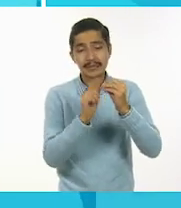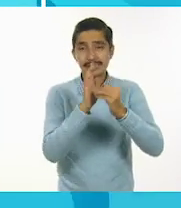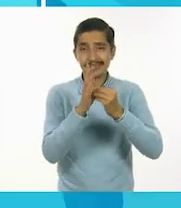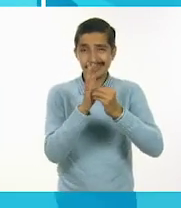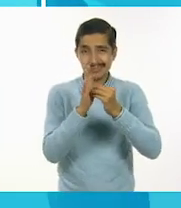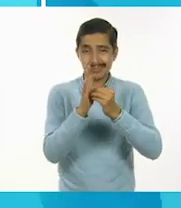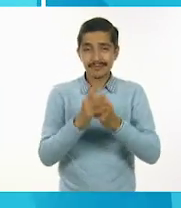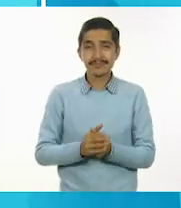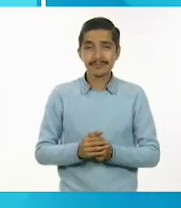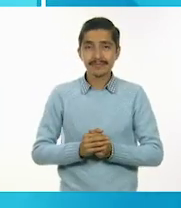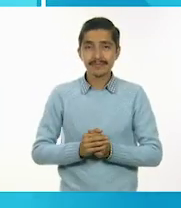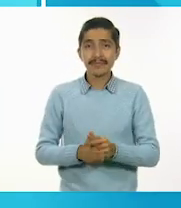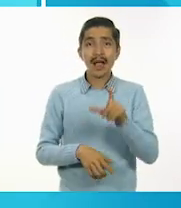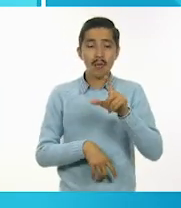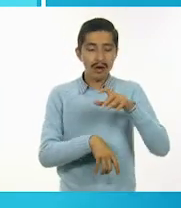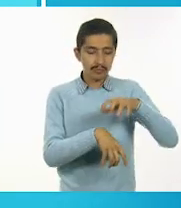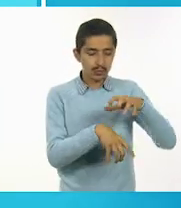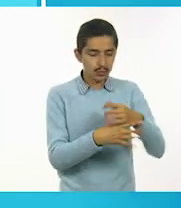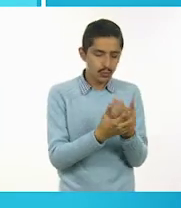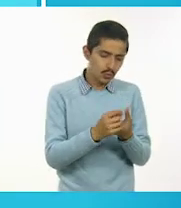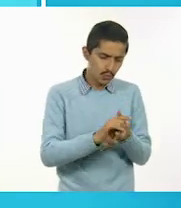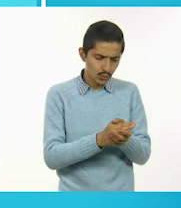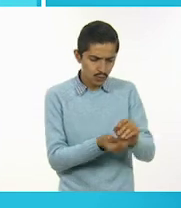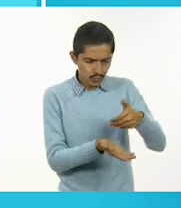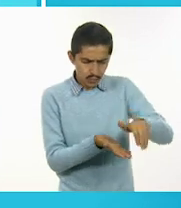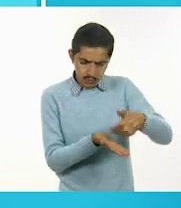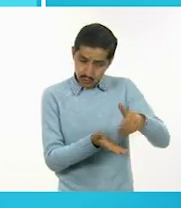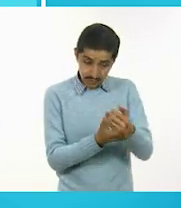uñas. Enjuaga tus manos con agua.